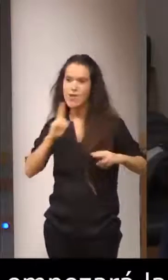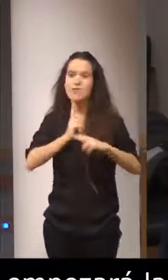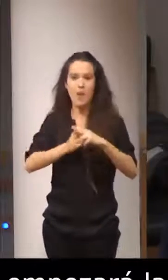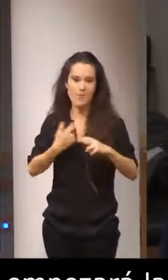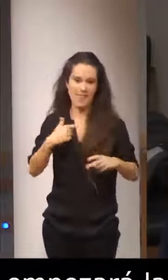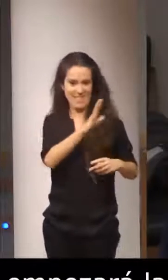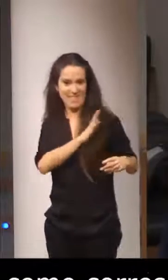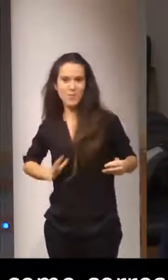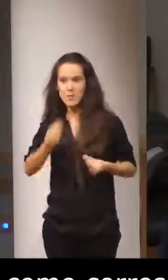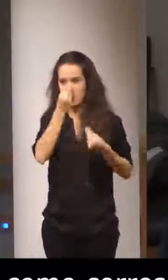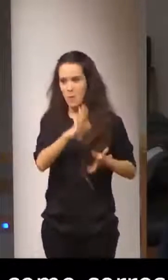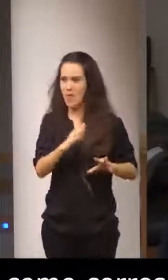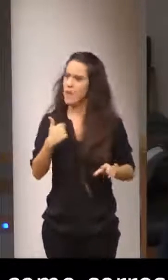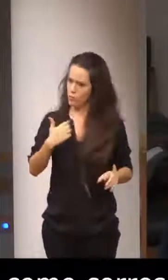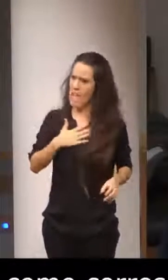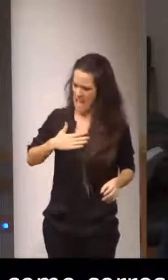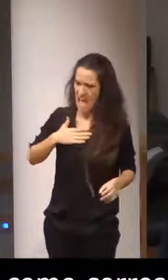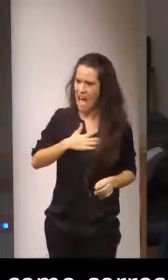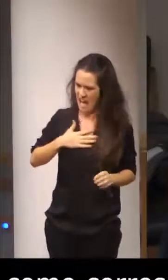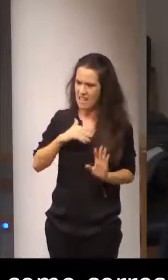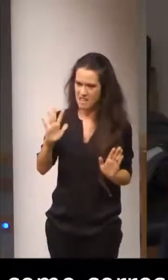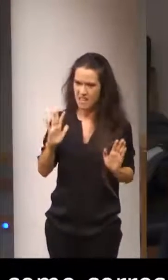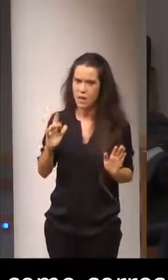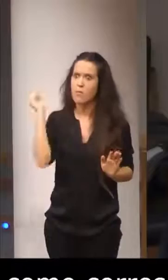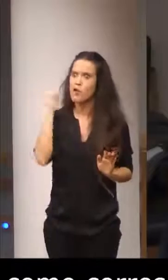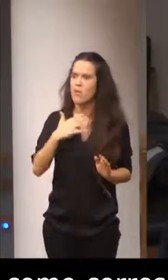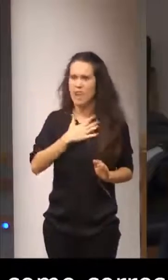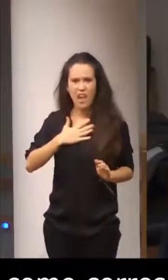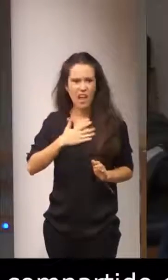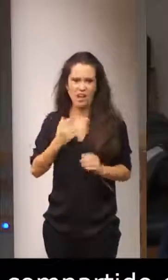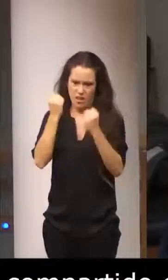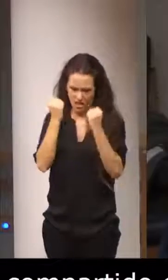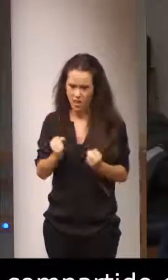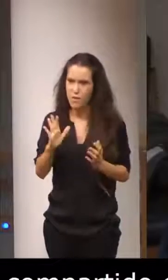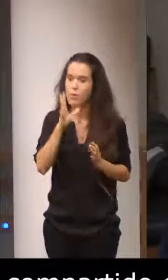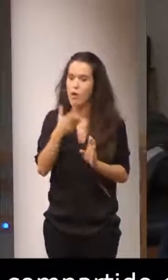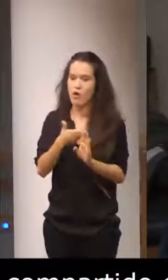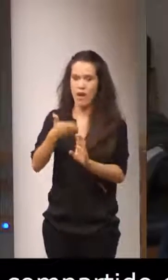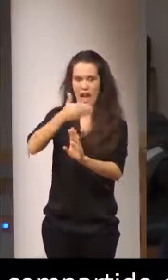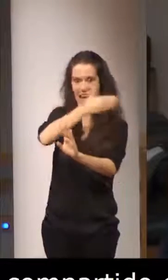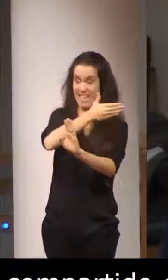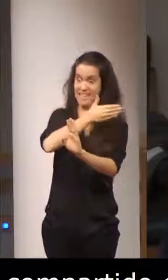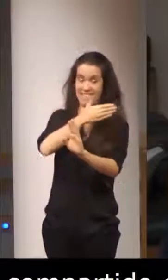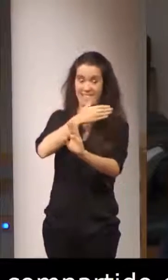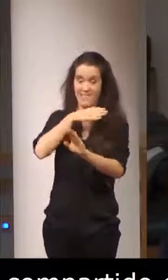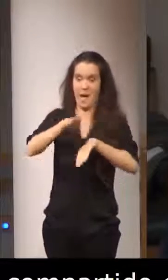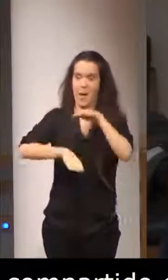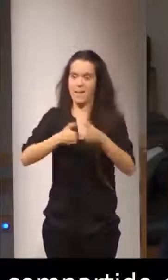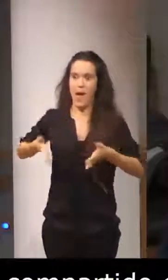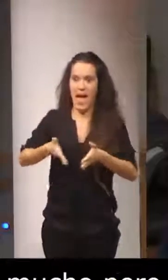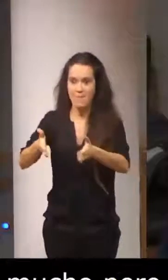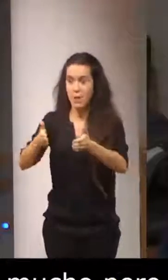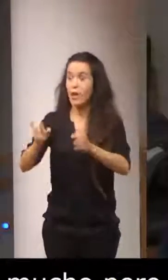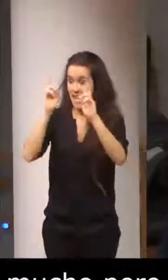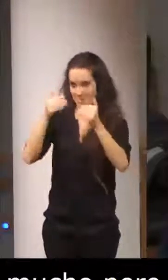ha sido mucho pero reconozco que el placer grande viene por antes y lo que espero que continúe después porque